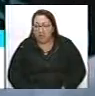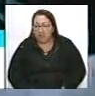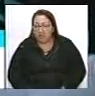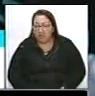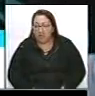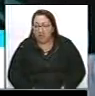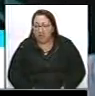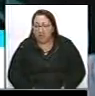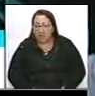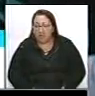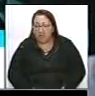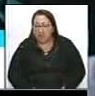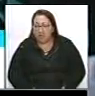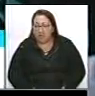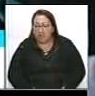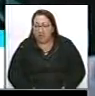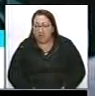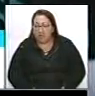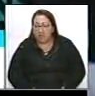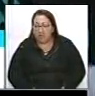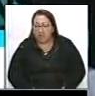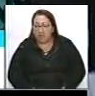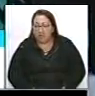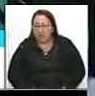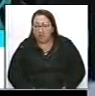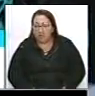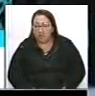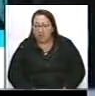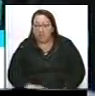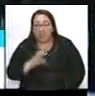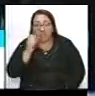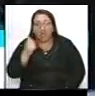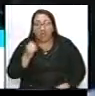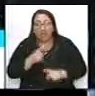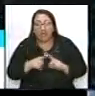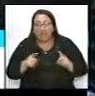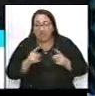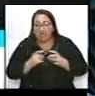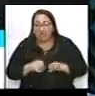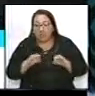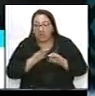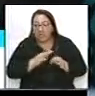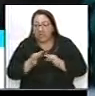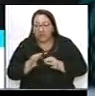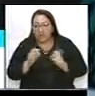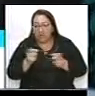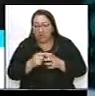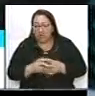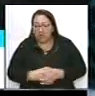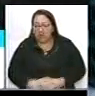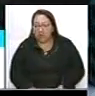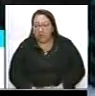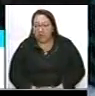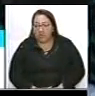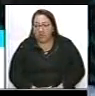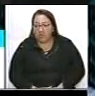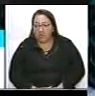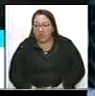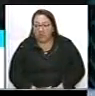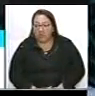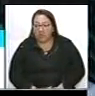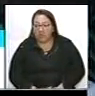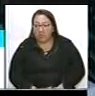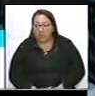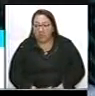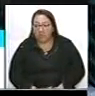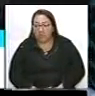Gracias, presidenta. Presidenta, creo que hay diferencias que son necesarias explicar a los colegas, y porque hoy día se han dicho más o